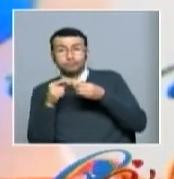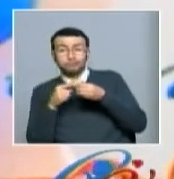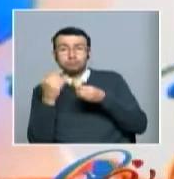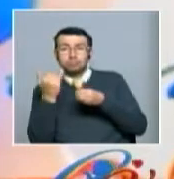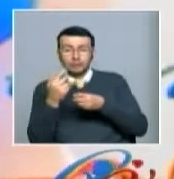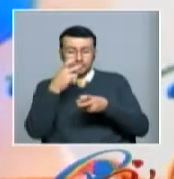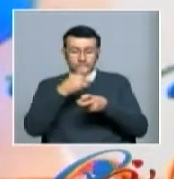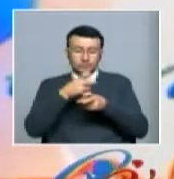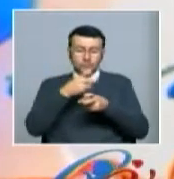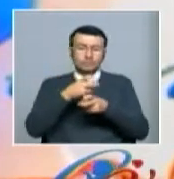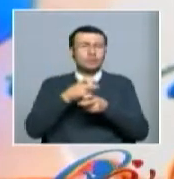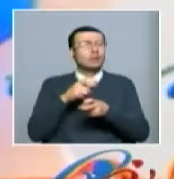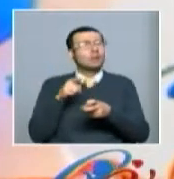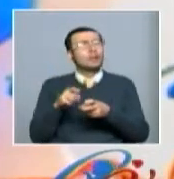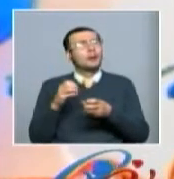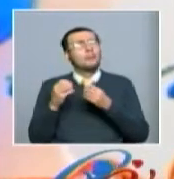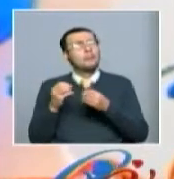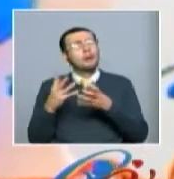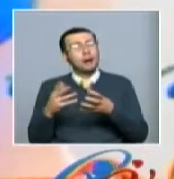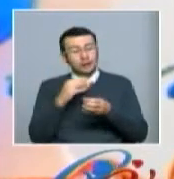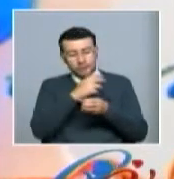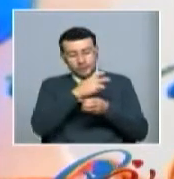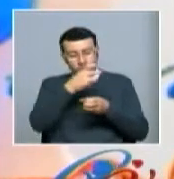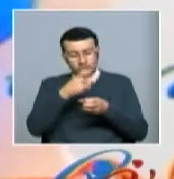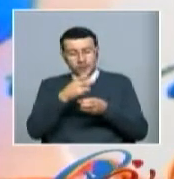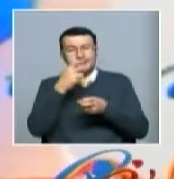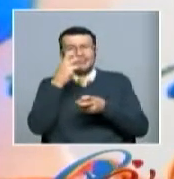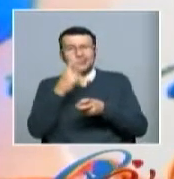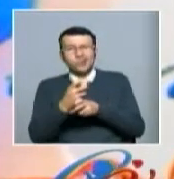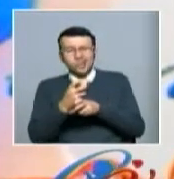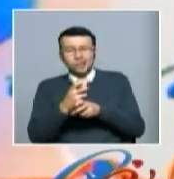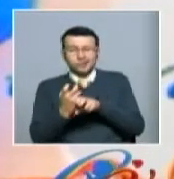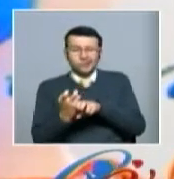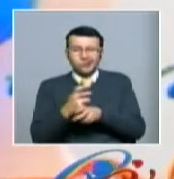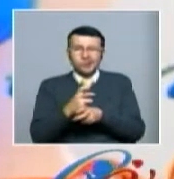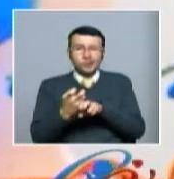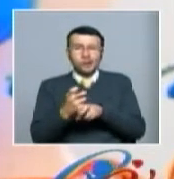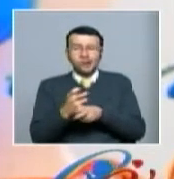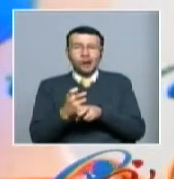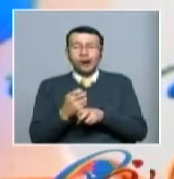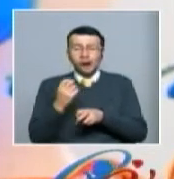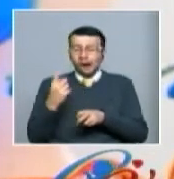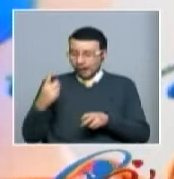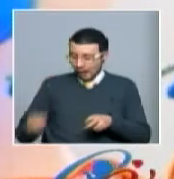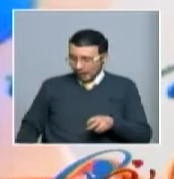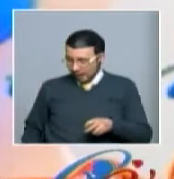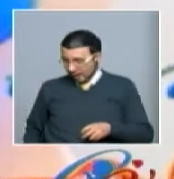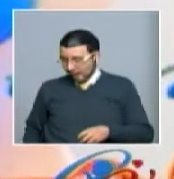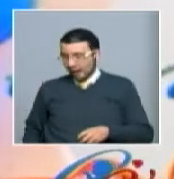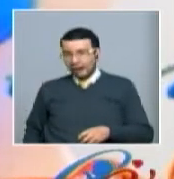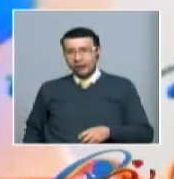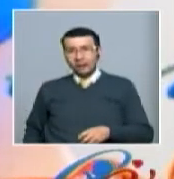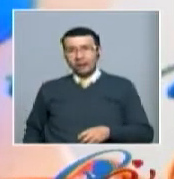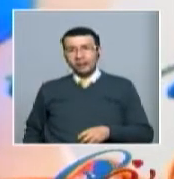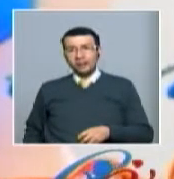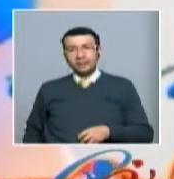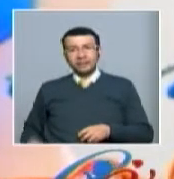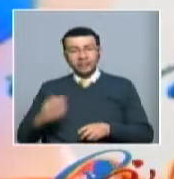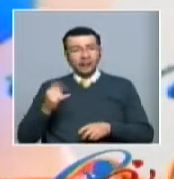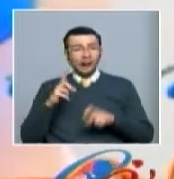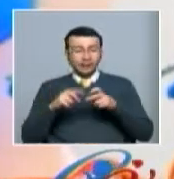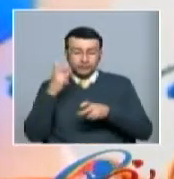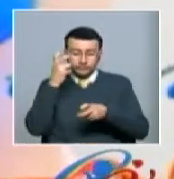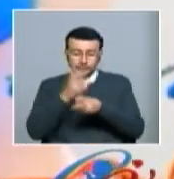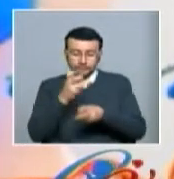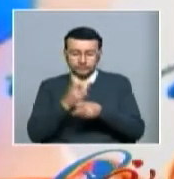intervertebral es precisamente donde se comprime la médula o la raíz raquídea, o ambos. Uh-huh. Y es